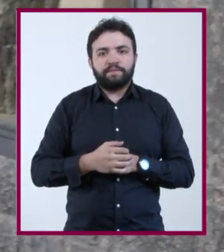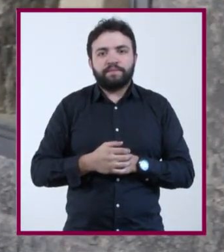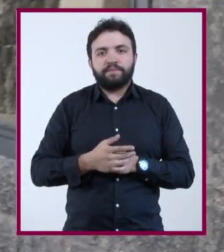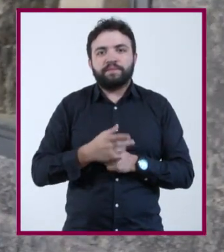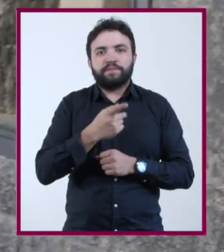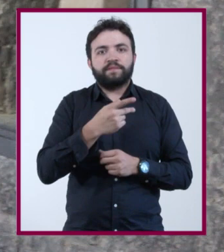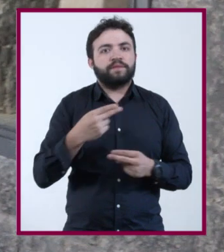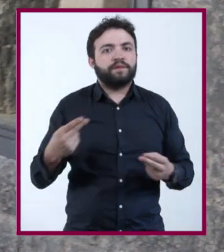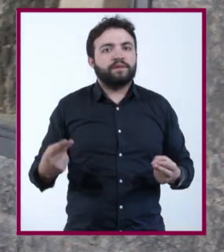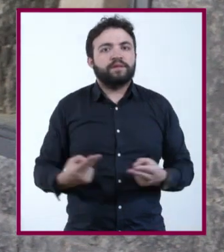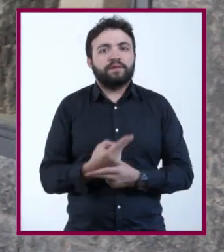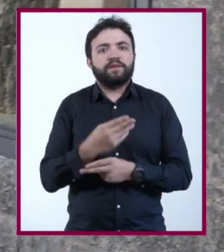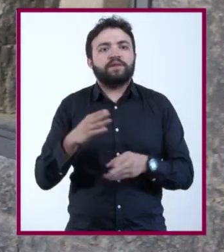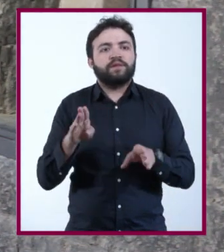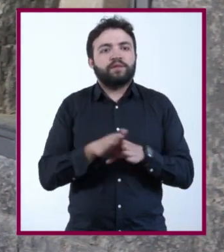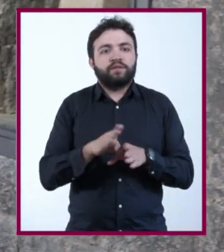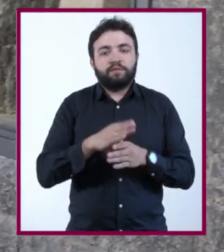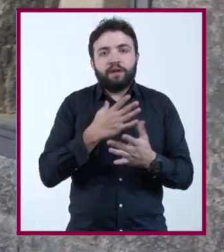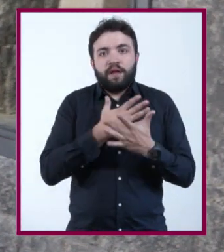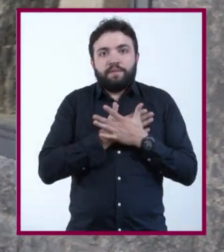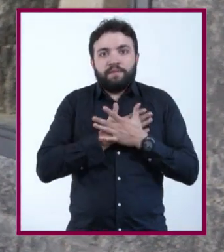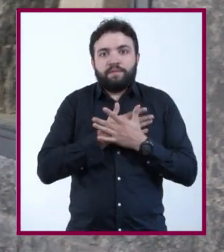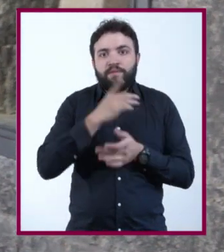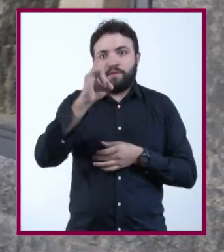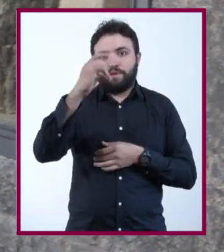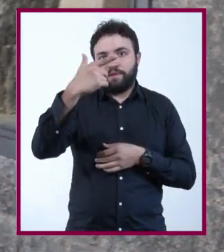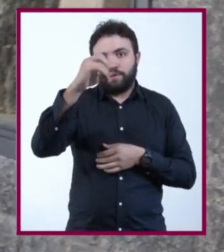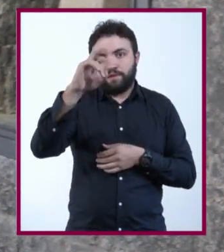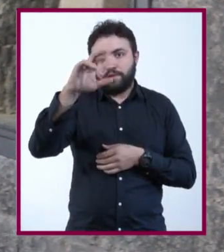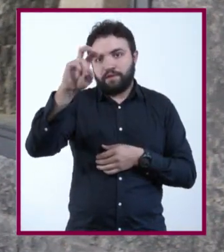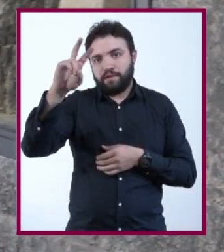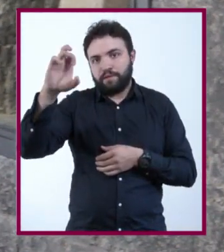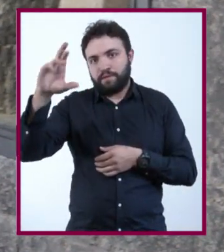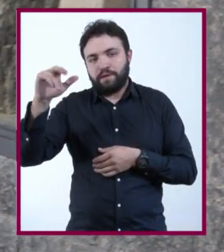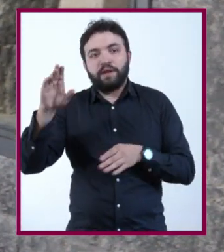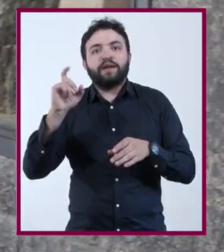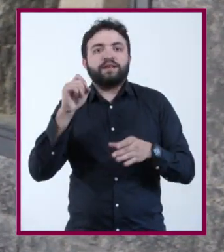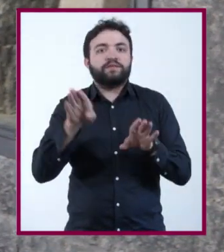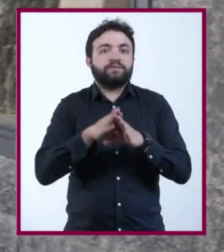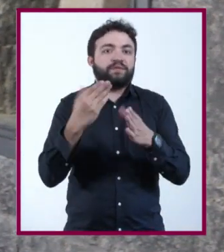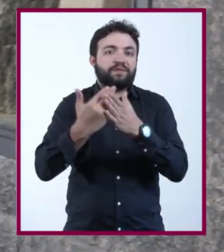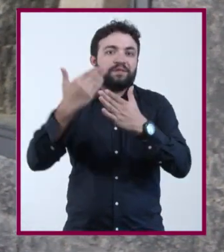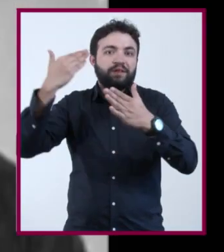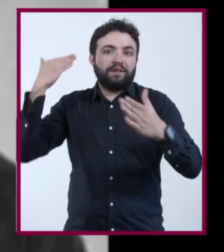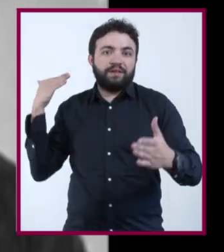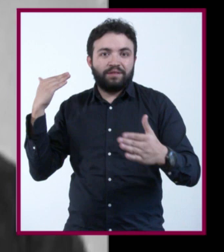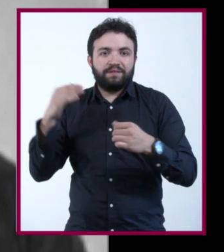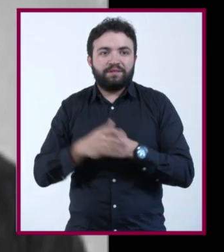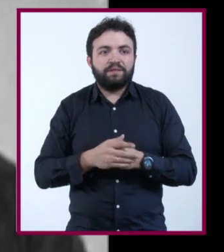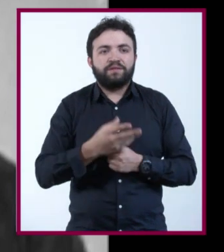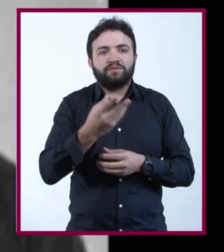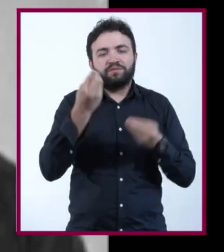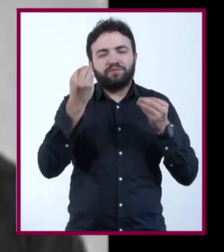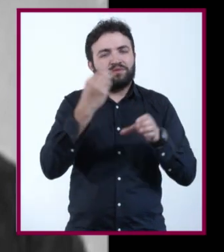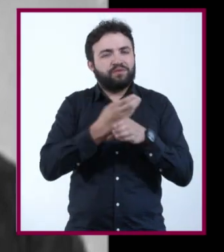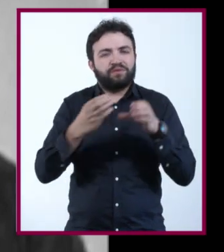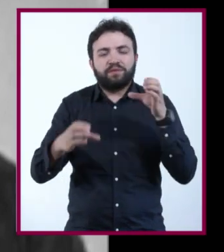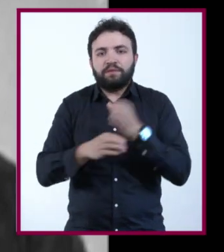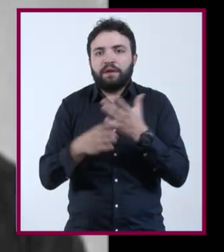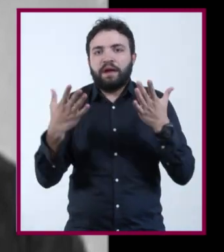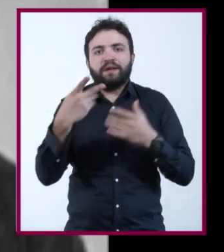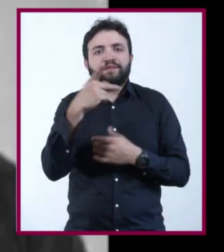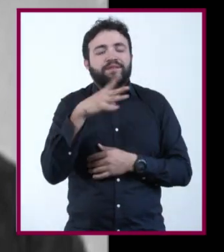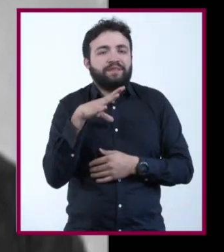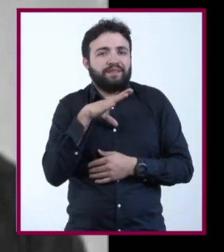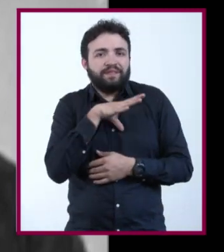El Museo Anahuacalli surge del amor de Diego Rivera por el pasado mesoamericano. Son muchas cosas las que